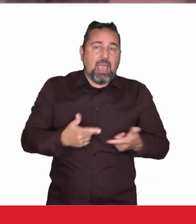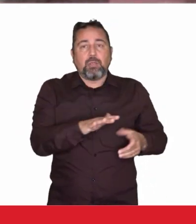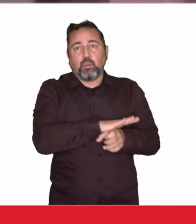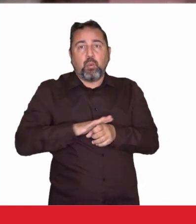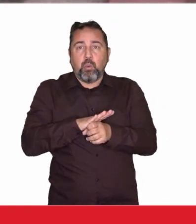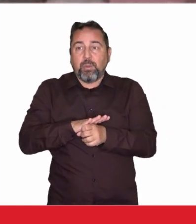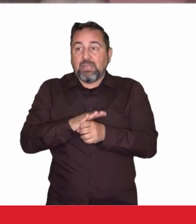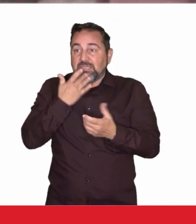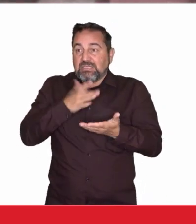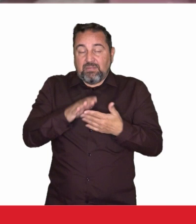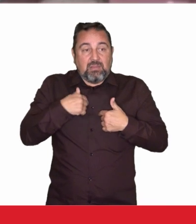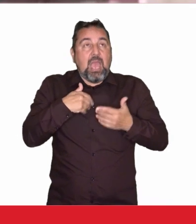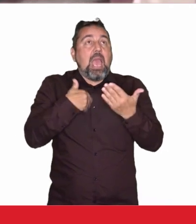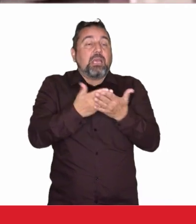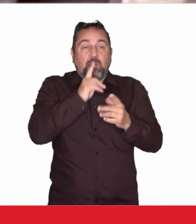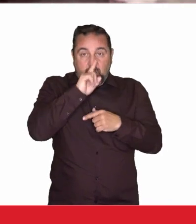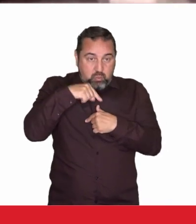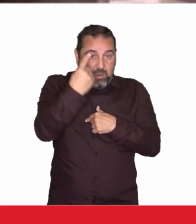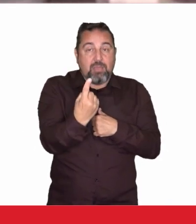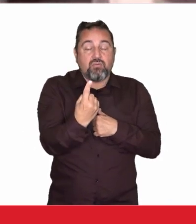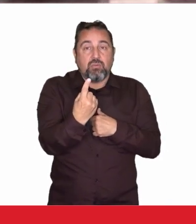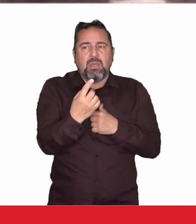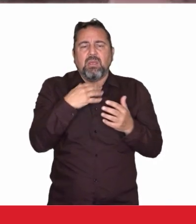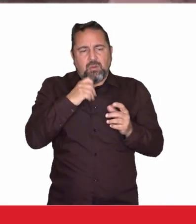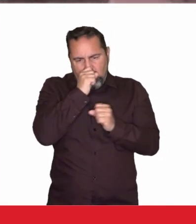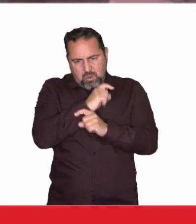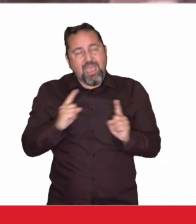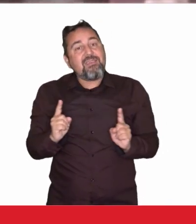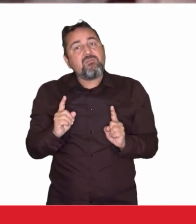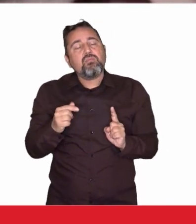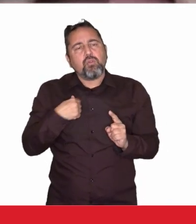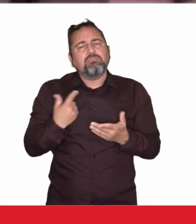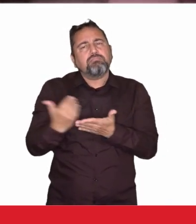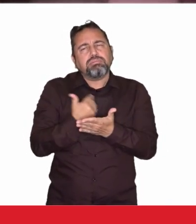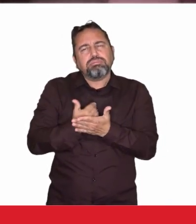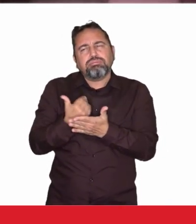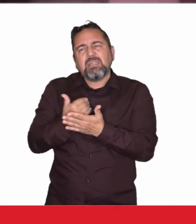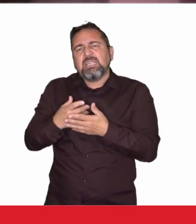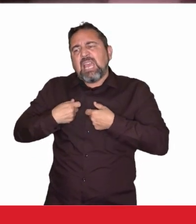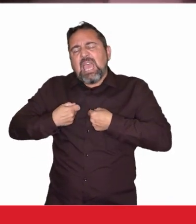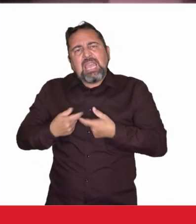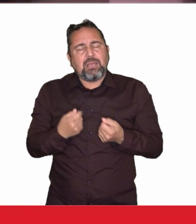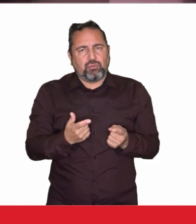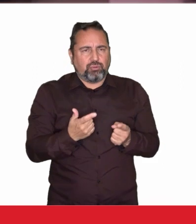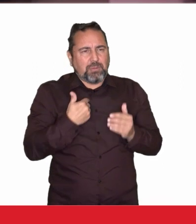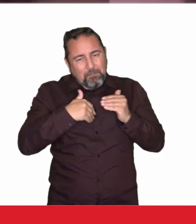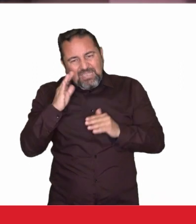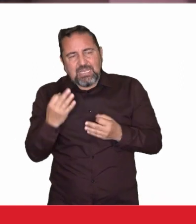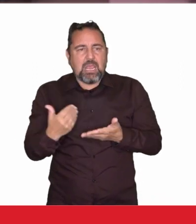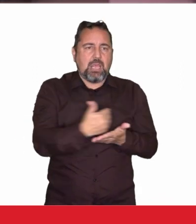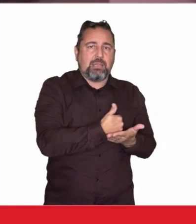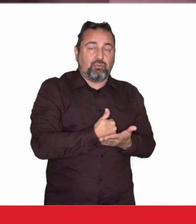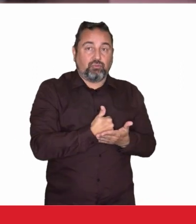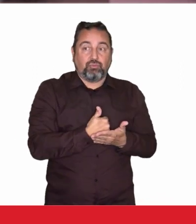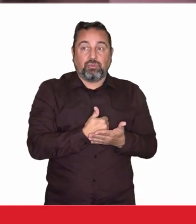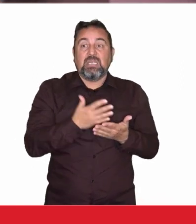ingresos suficientes para cubrir los gastos, es decir, que no voy a llegar al break-even hasta dentro de un año, durante ese año voy a estar generando